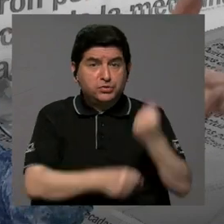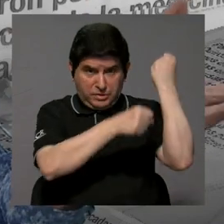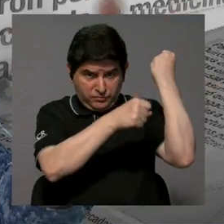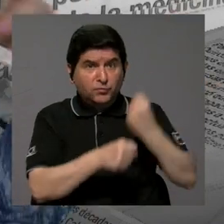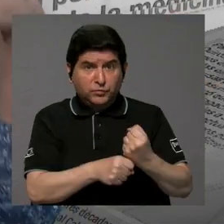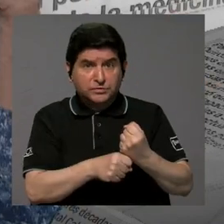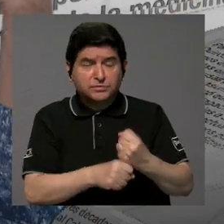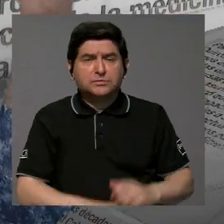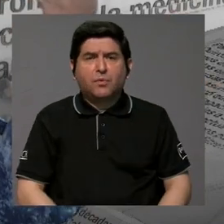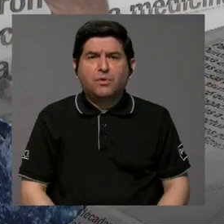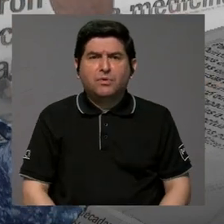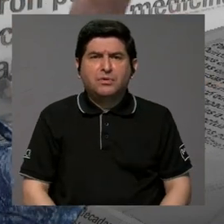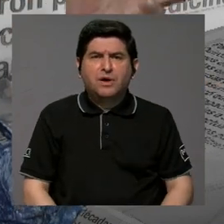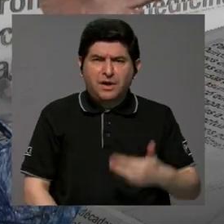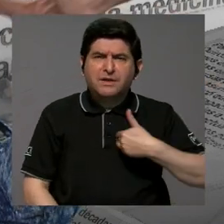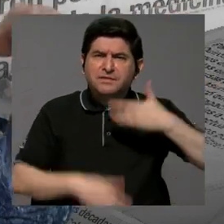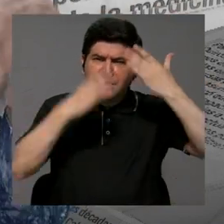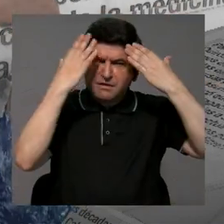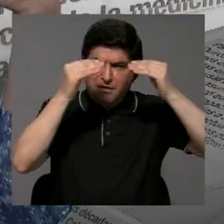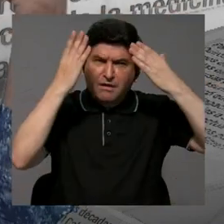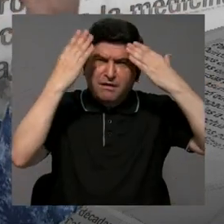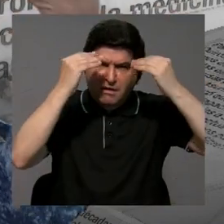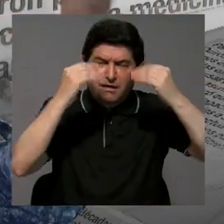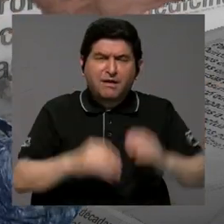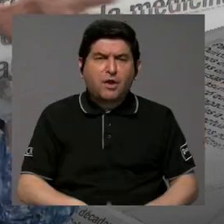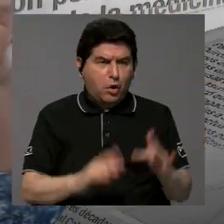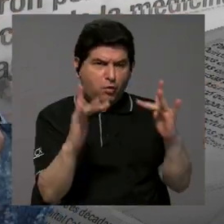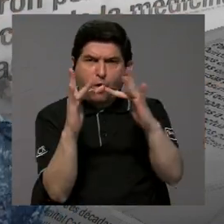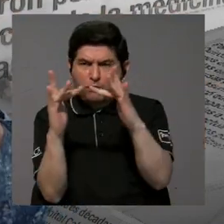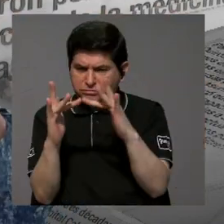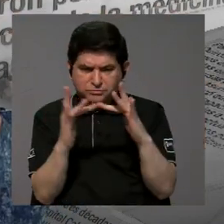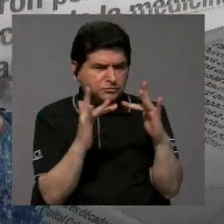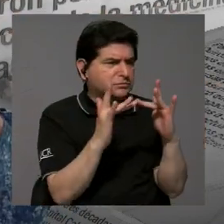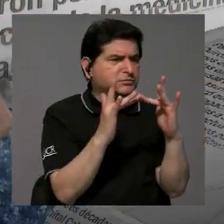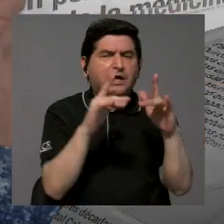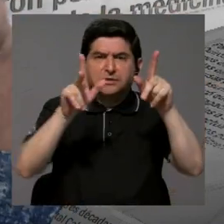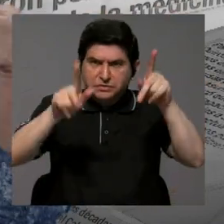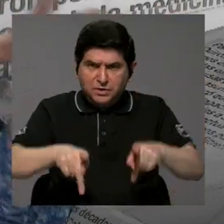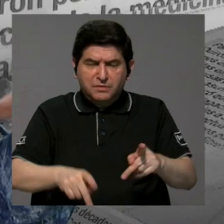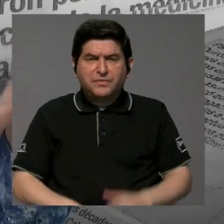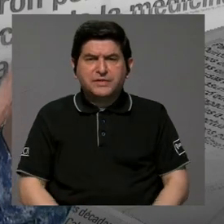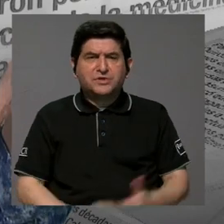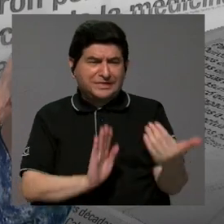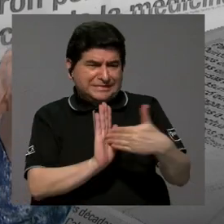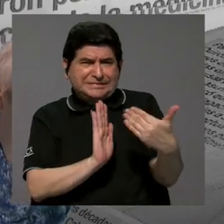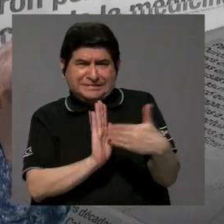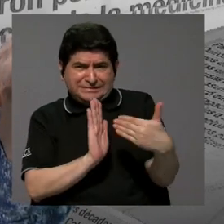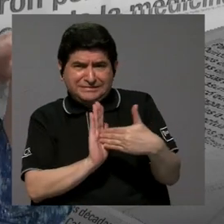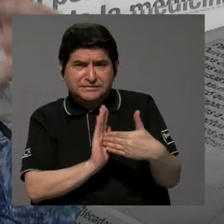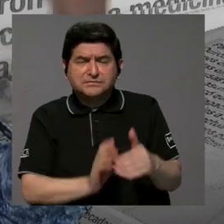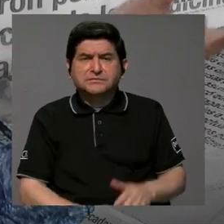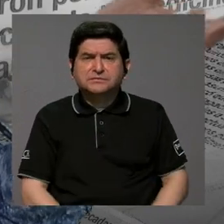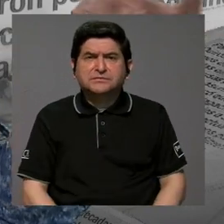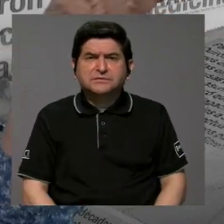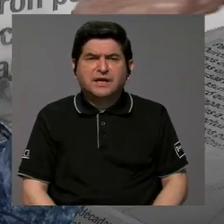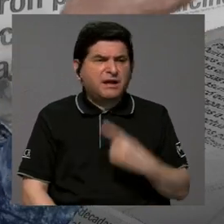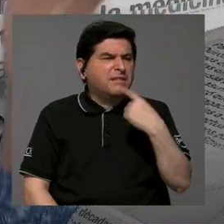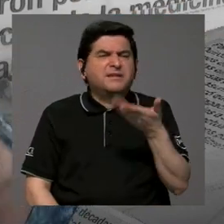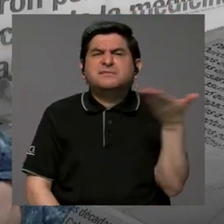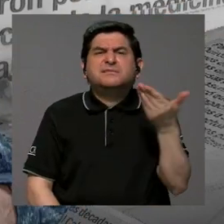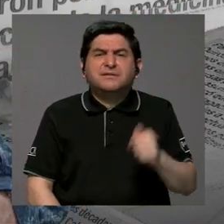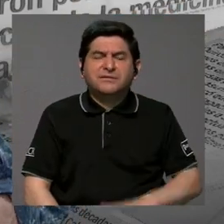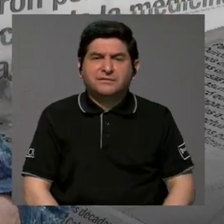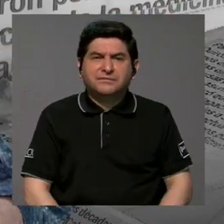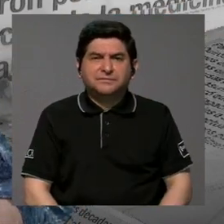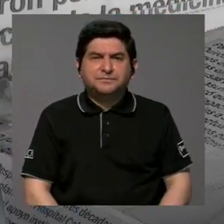una fundación, me imagino que reciben información, están en contacto con aquellas personas que están afectadas. ¿Qué les